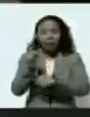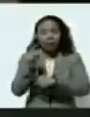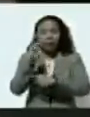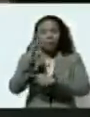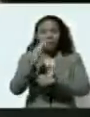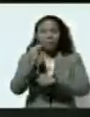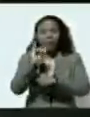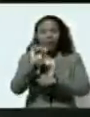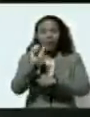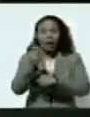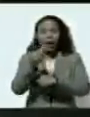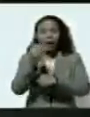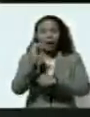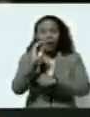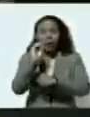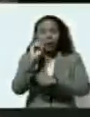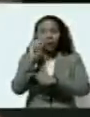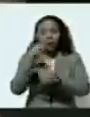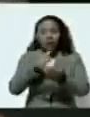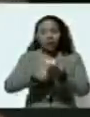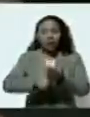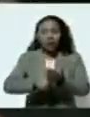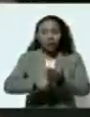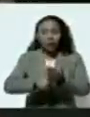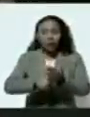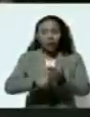Fortes, portador de la cédula de identidad